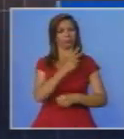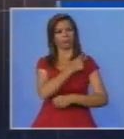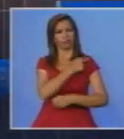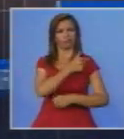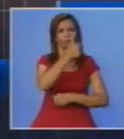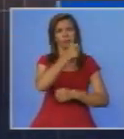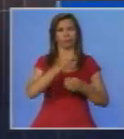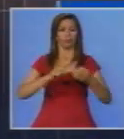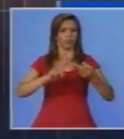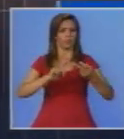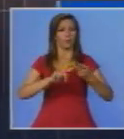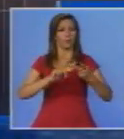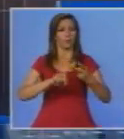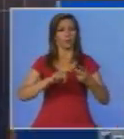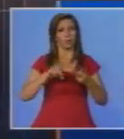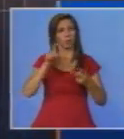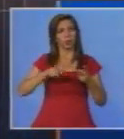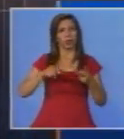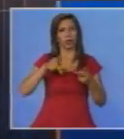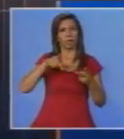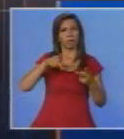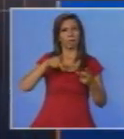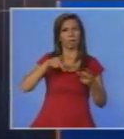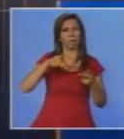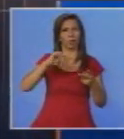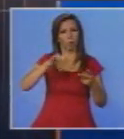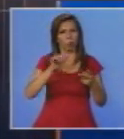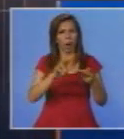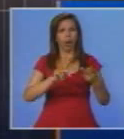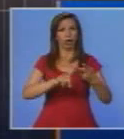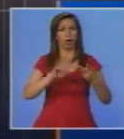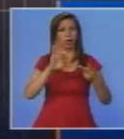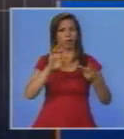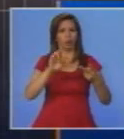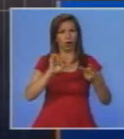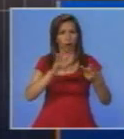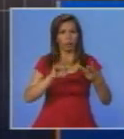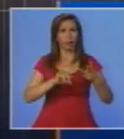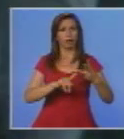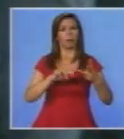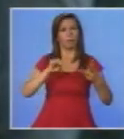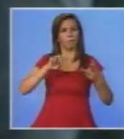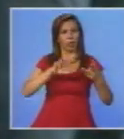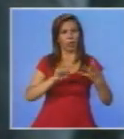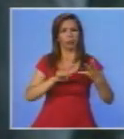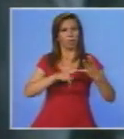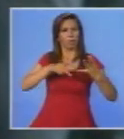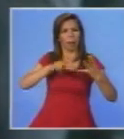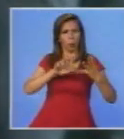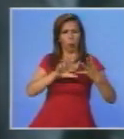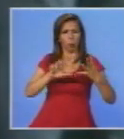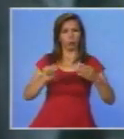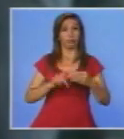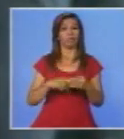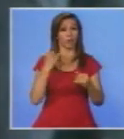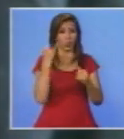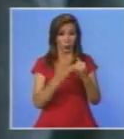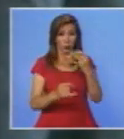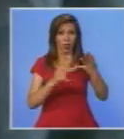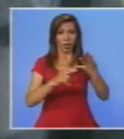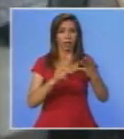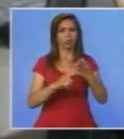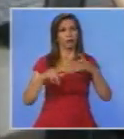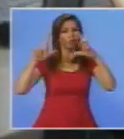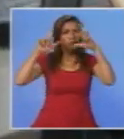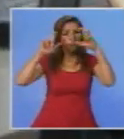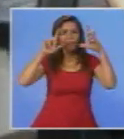Juan Carlos Gualinga, Toribio Toay, Marita Aranda y Paul Navarrete. Este último era fotógrafo que llegó